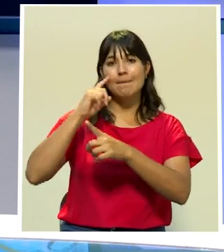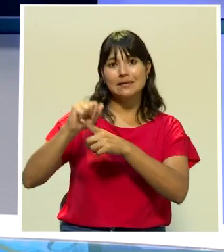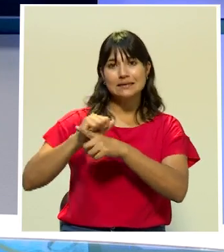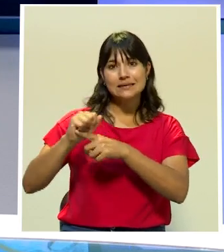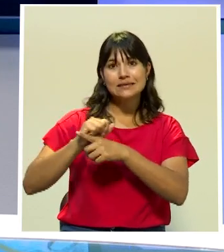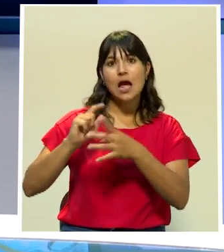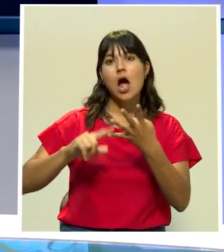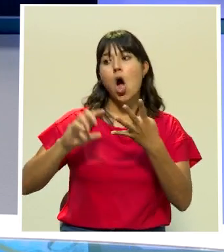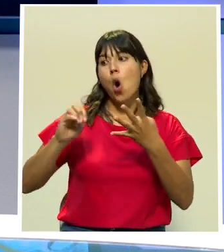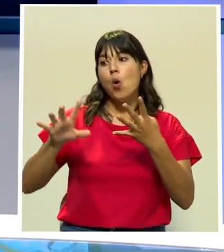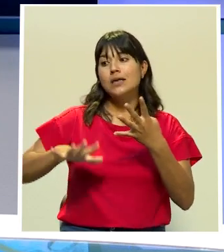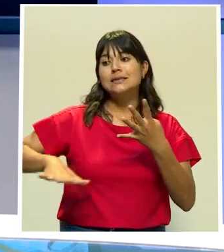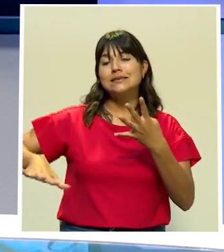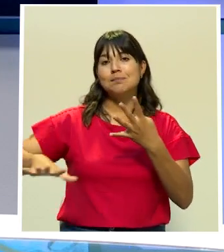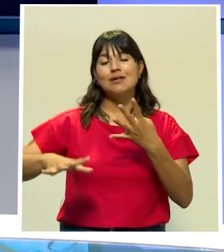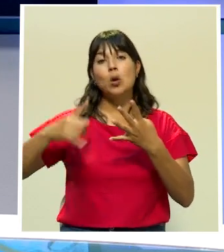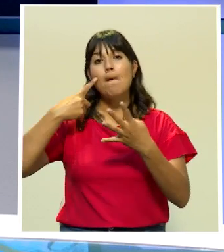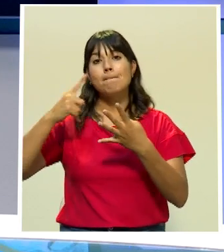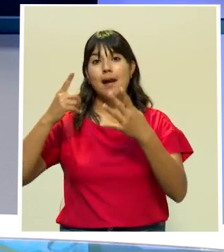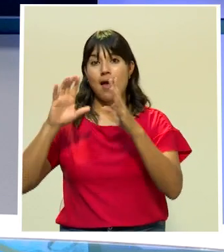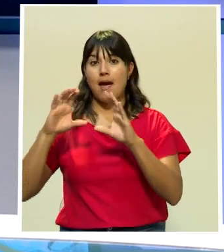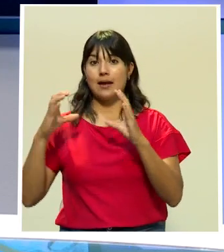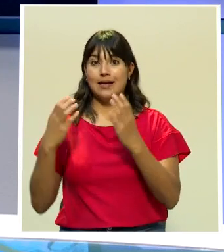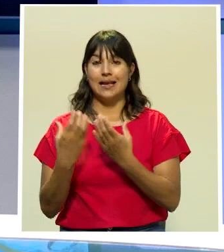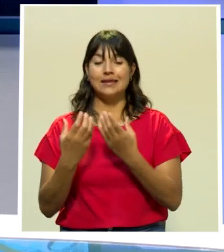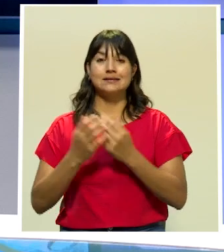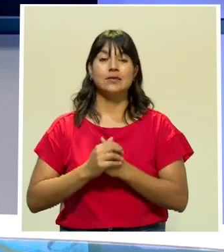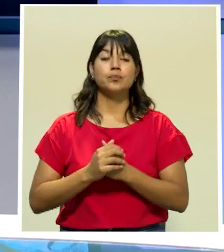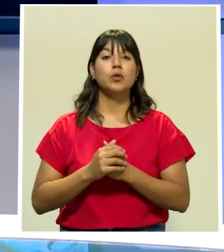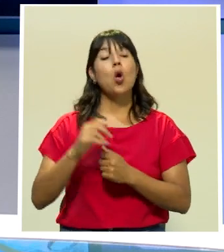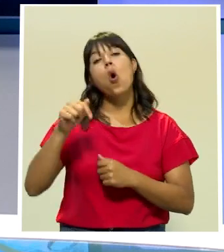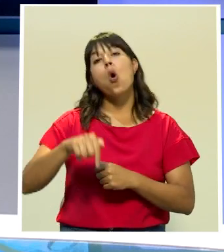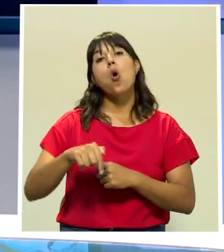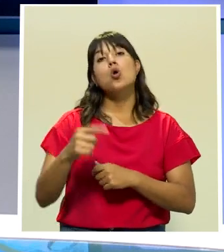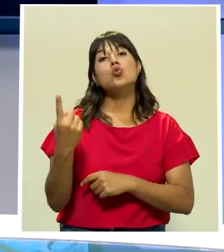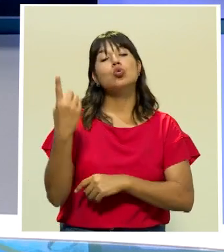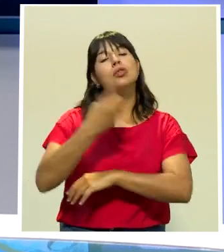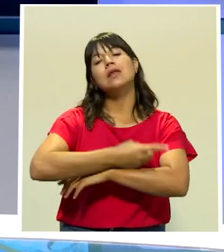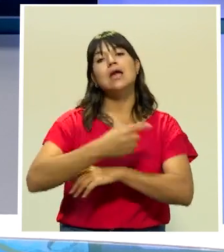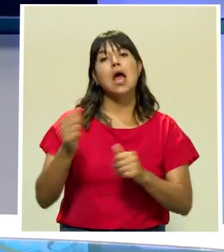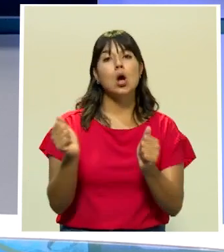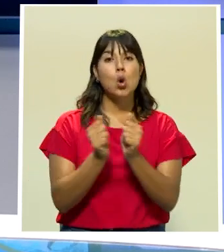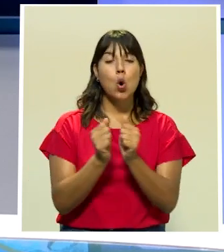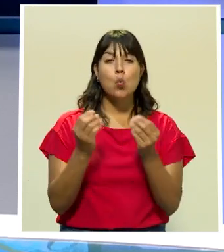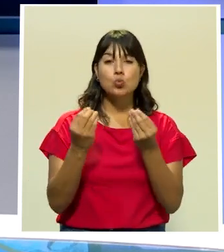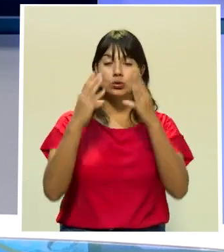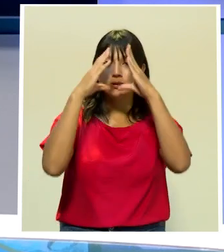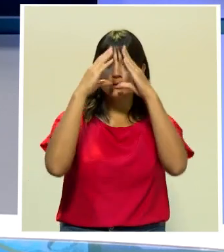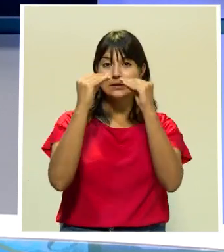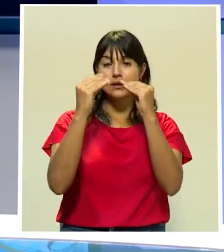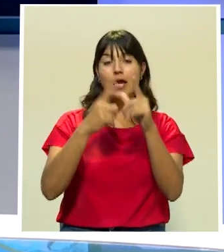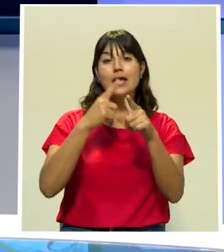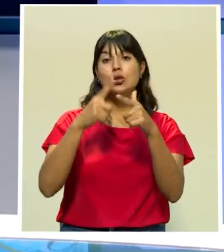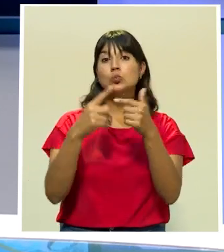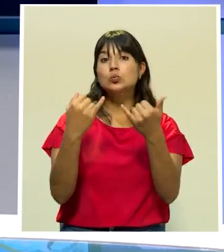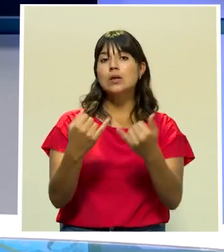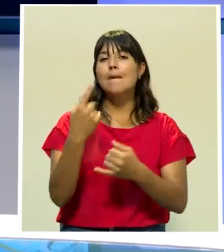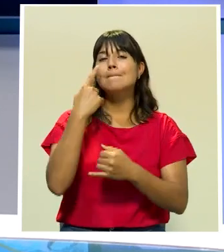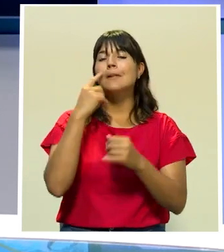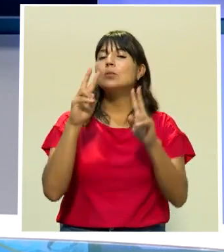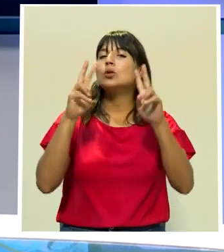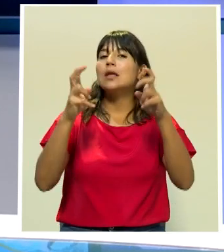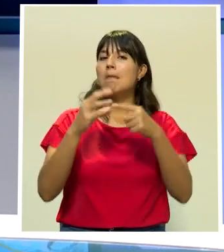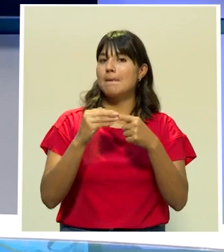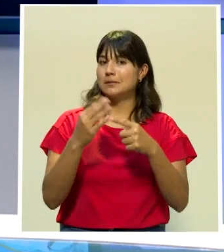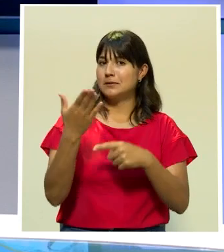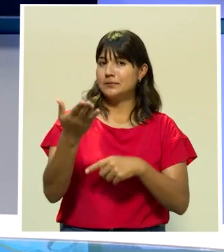clases. Son días de una agenda noticiosa muy agitada, así que vayamos a ver nuestros